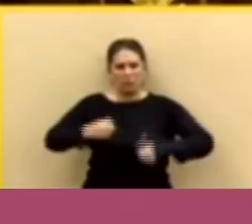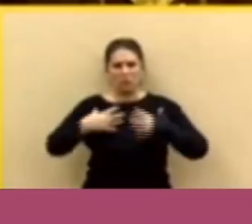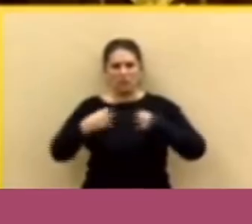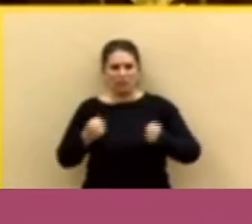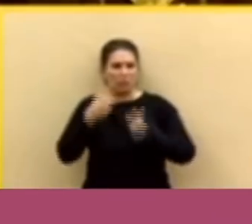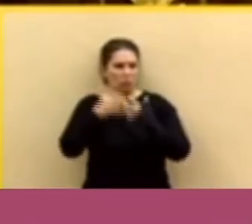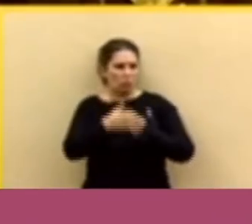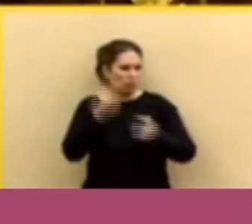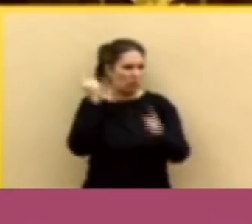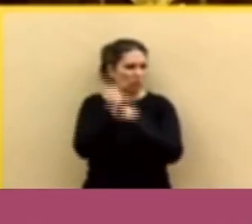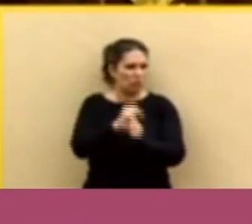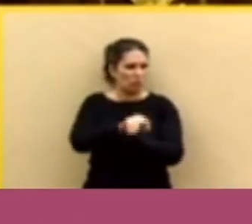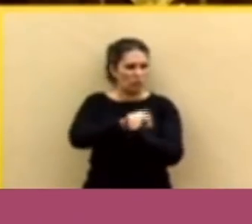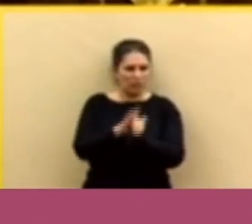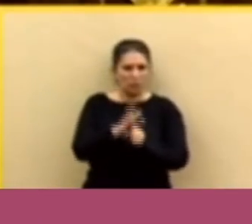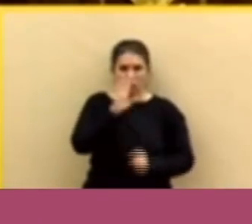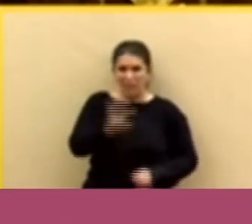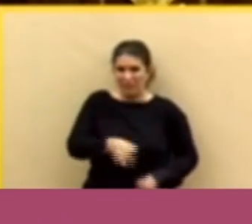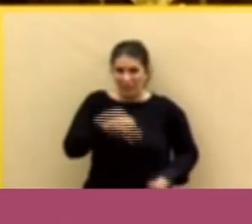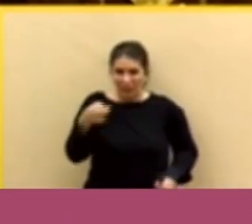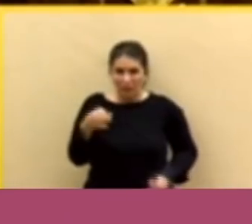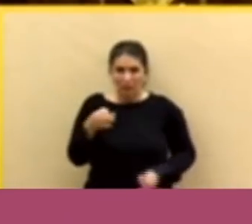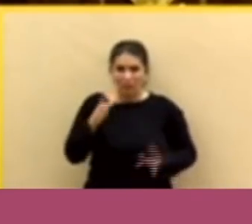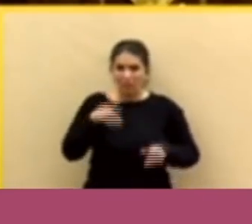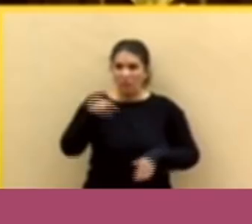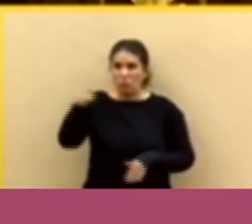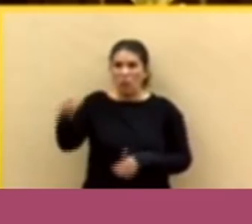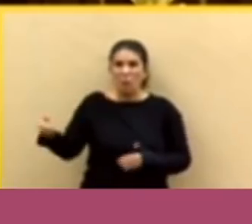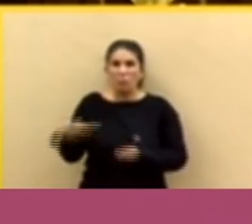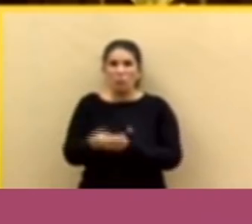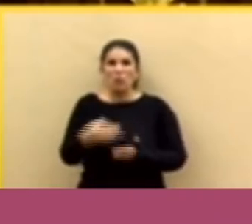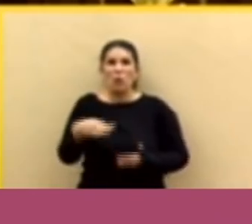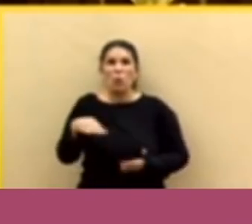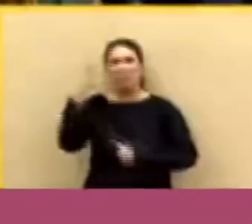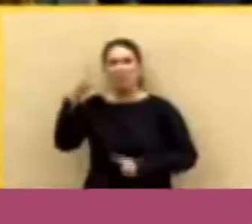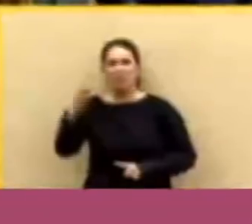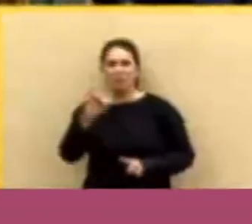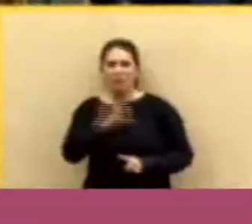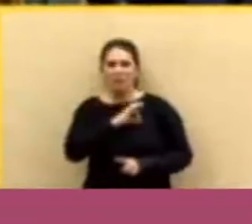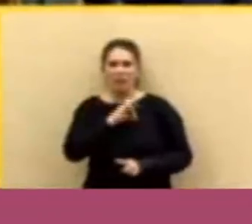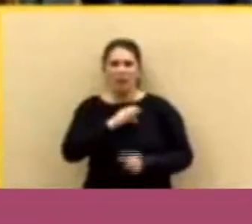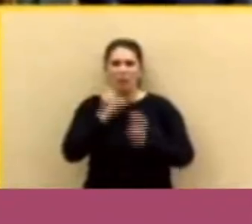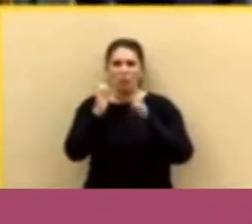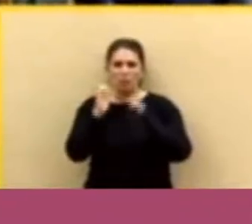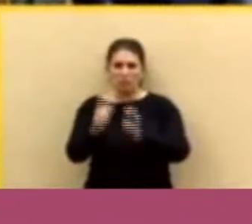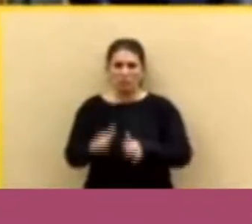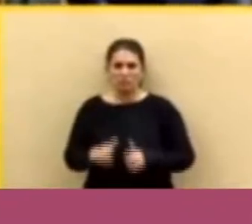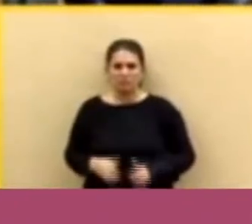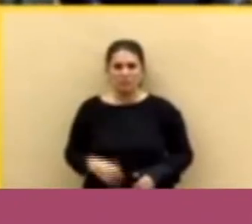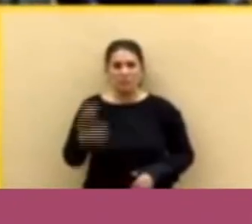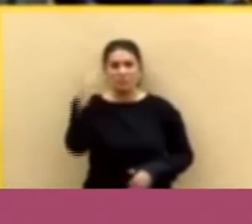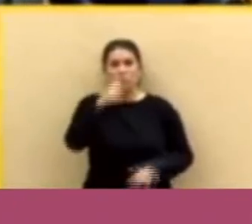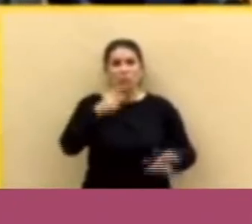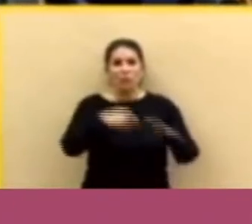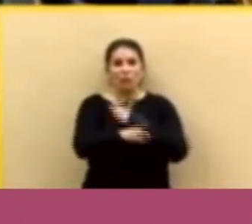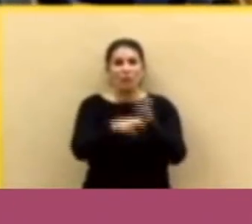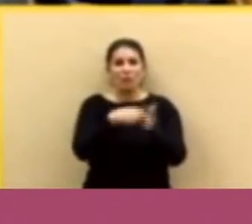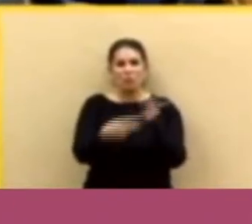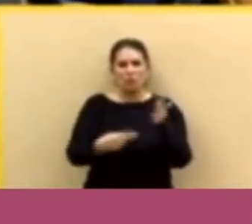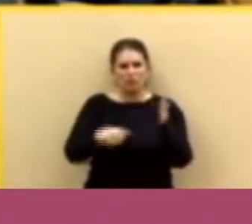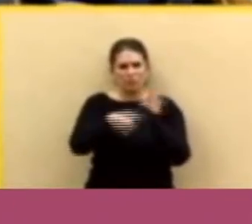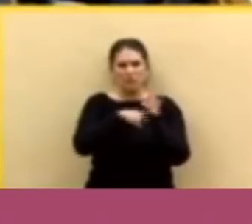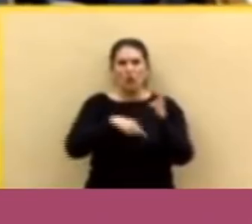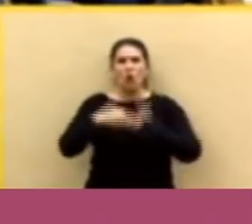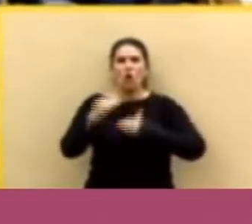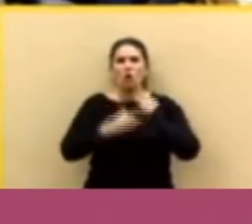política en este momento, de una gravedad histórica como la que estamos viviendo, para colocar el foco en la posición que iba a adoptar